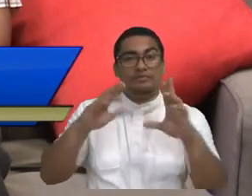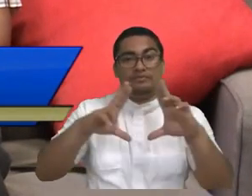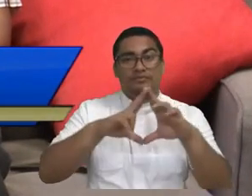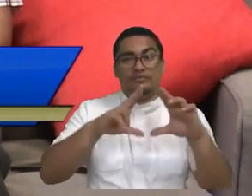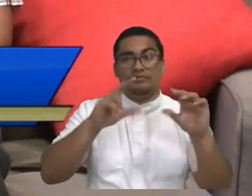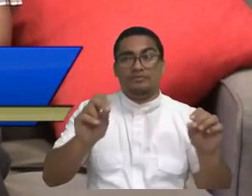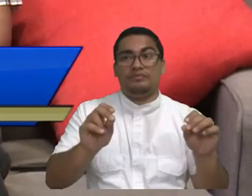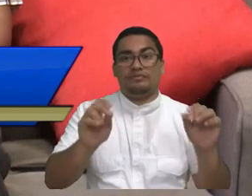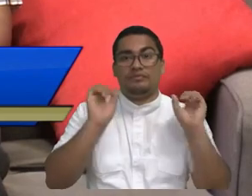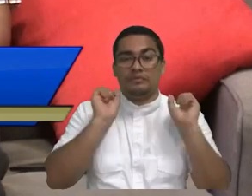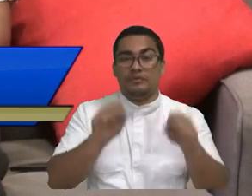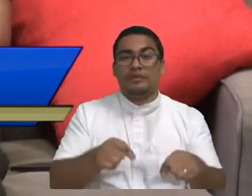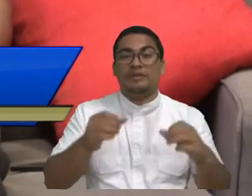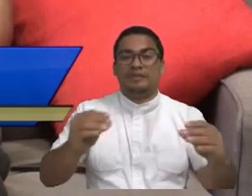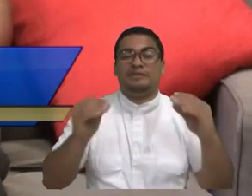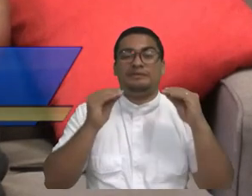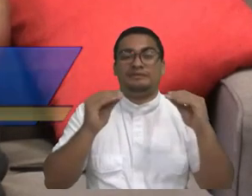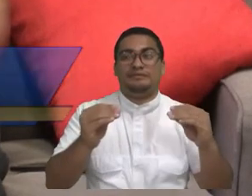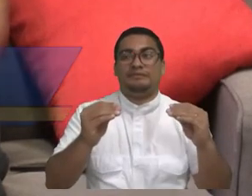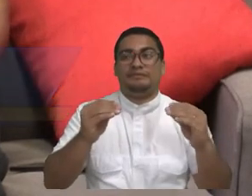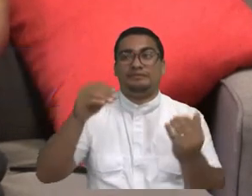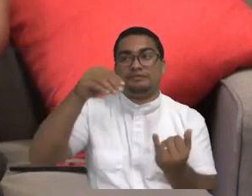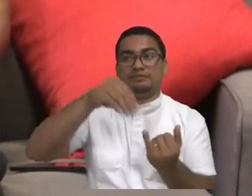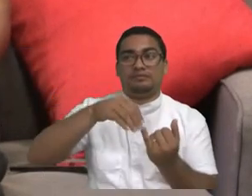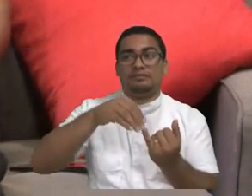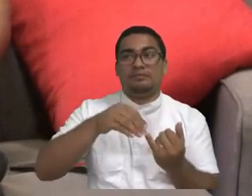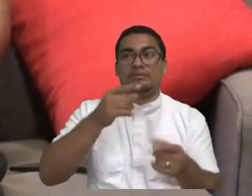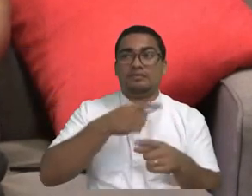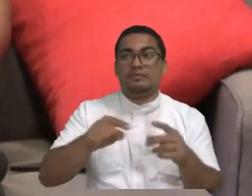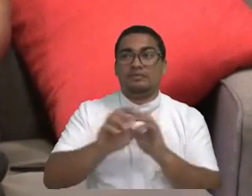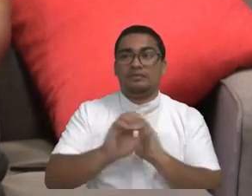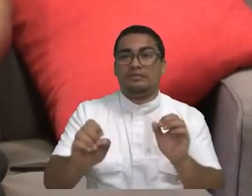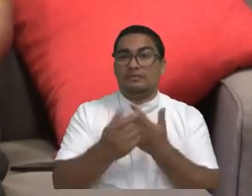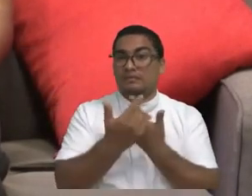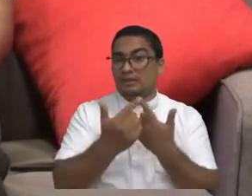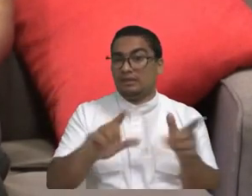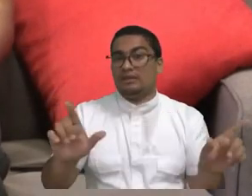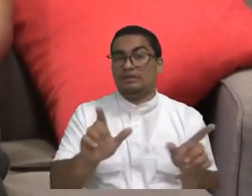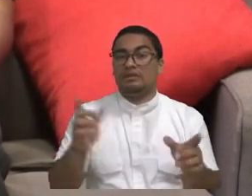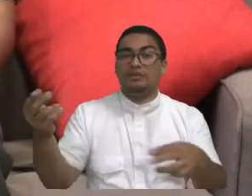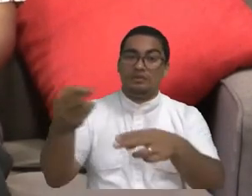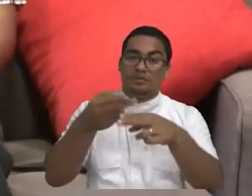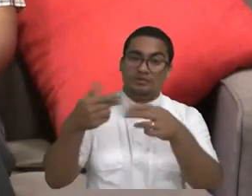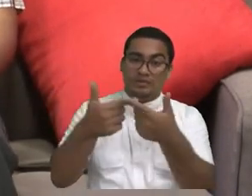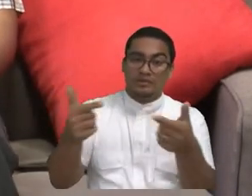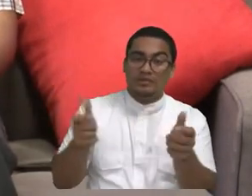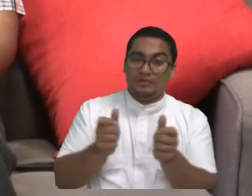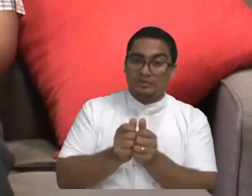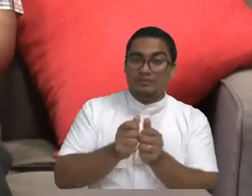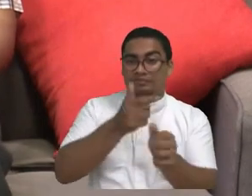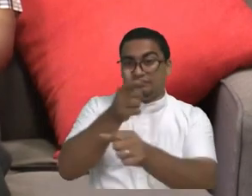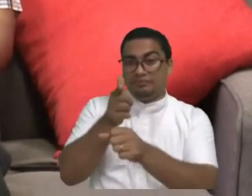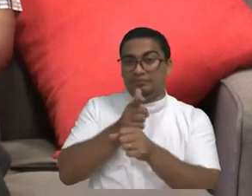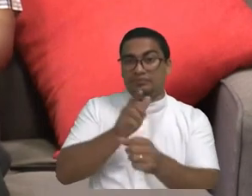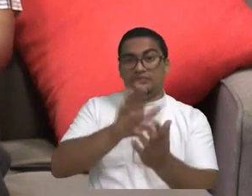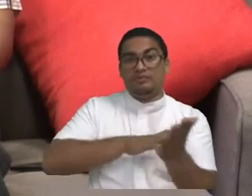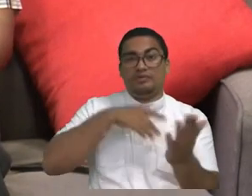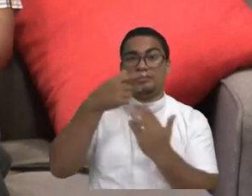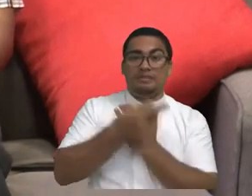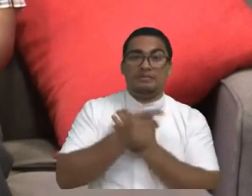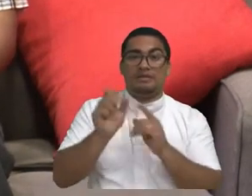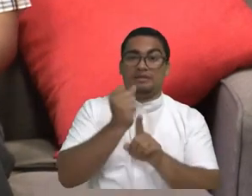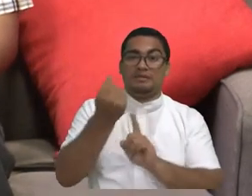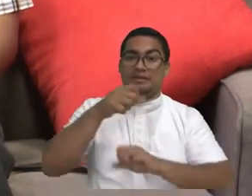precisamente a esta educación técnica gratuita y de calidad a nombre de todo el equipo que hace posible la transmisión de su programa desde el